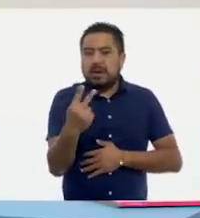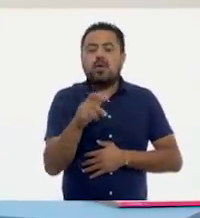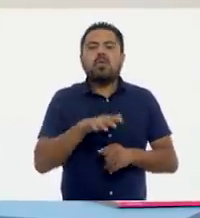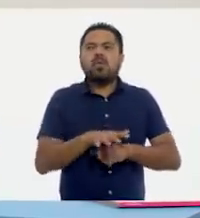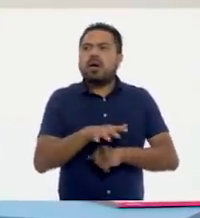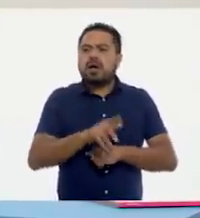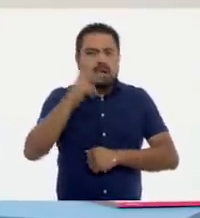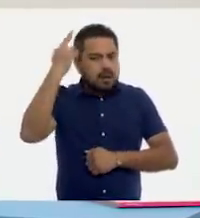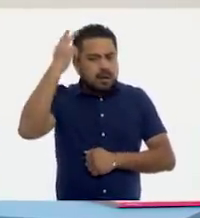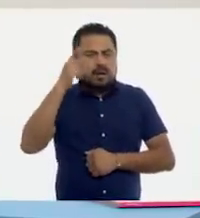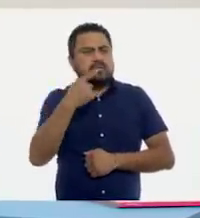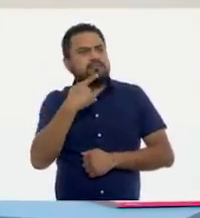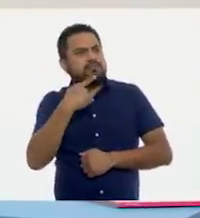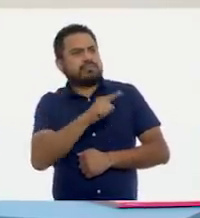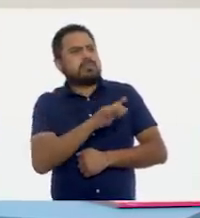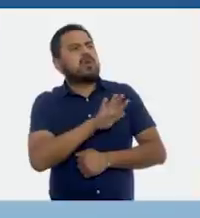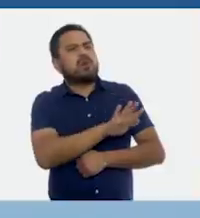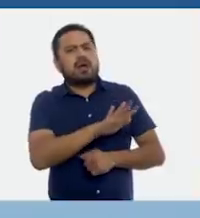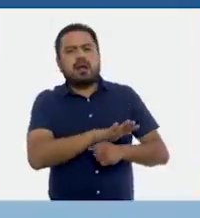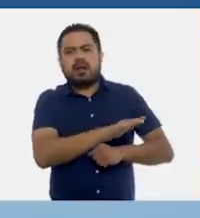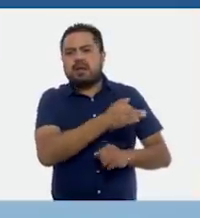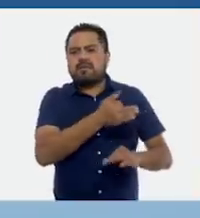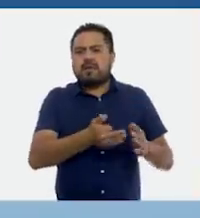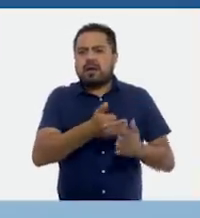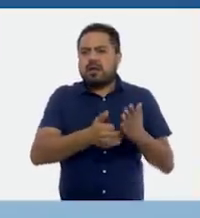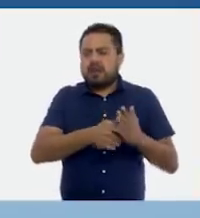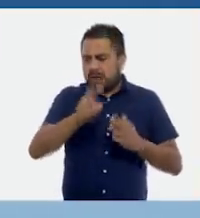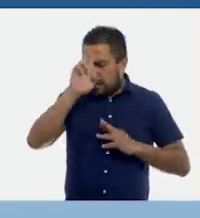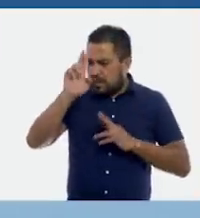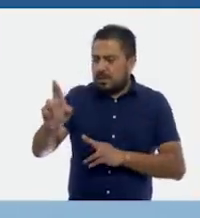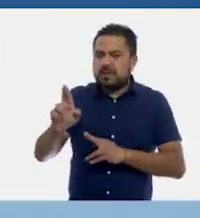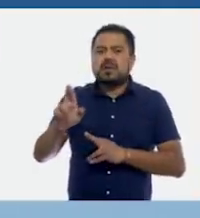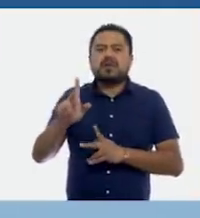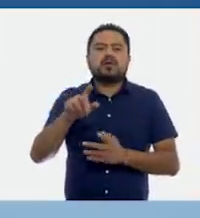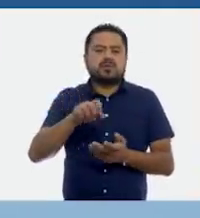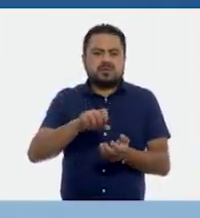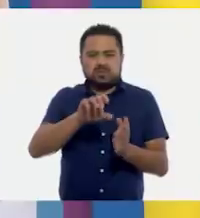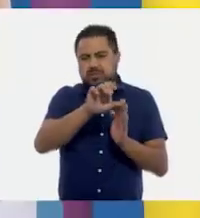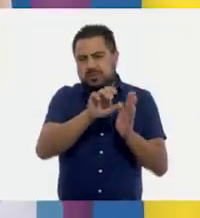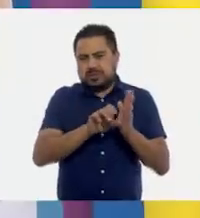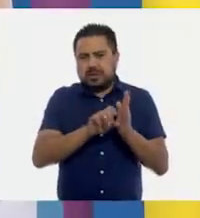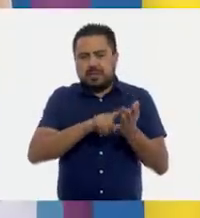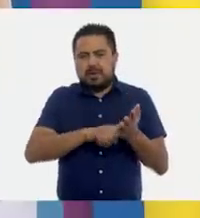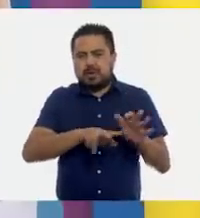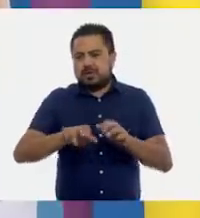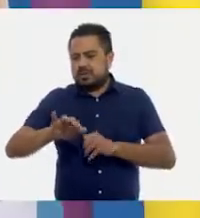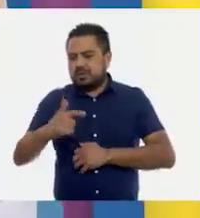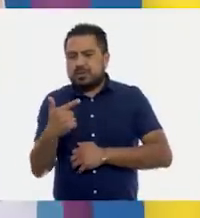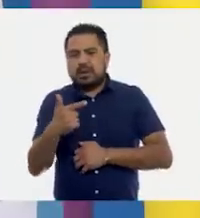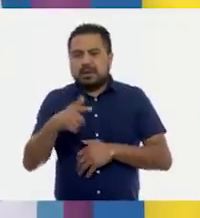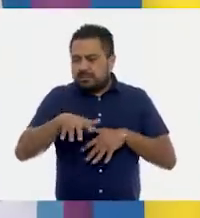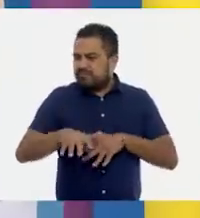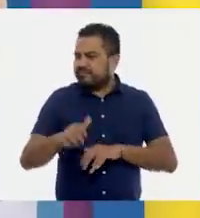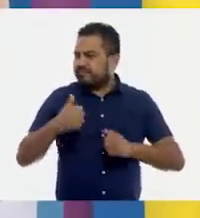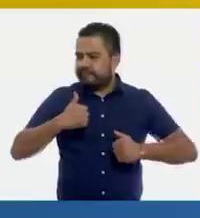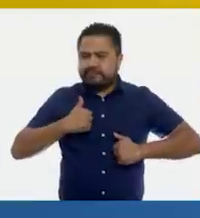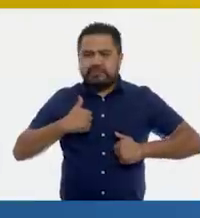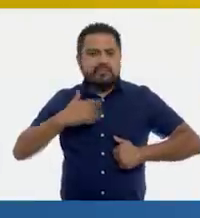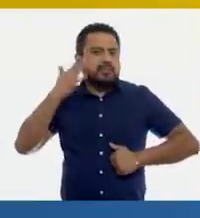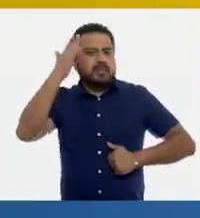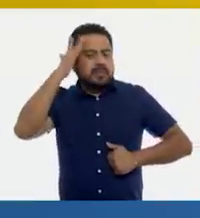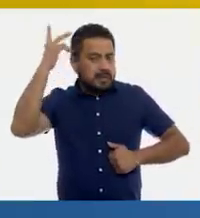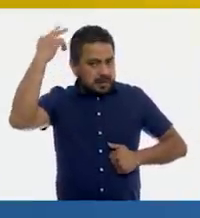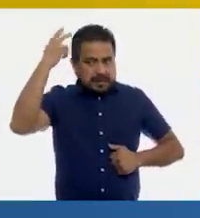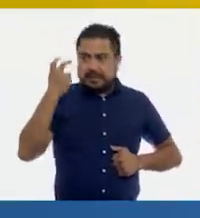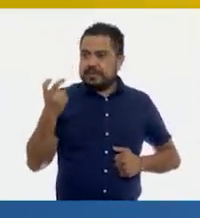cual Porfirio Díaz acusaba de haber violado la Constitución de 1857. El movimiento armado al mando de